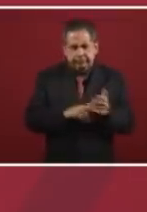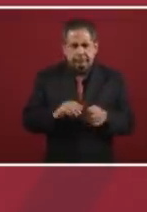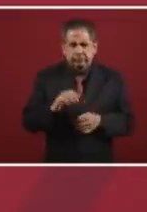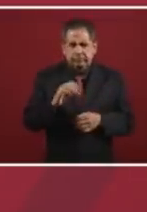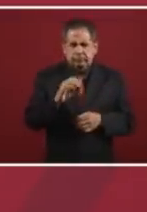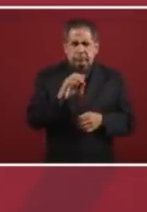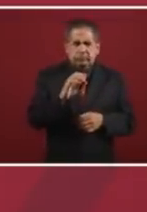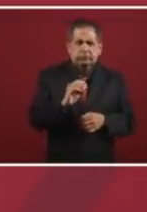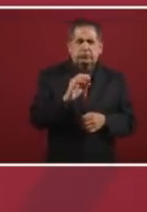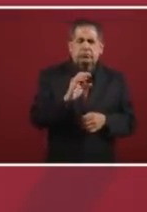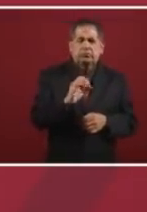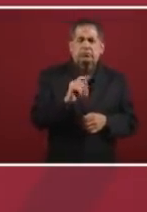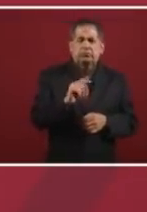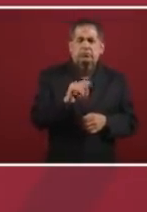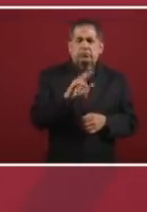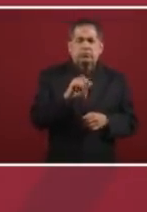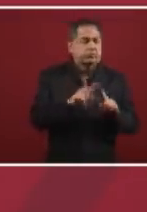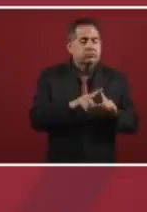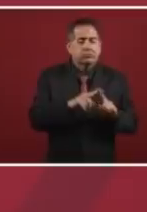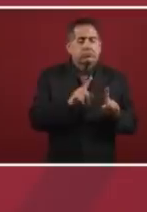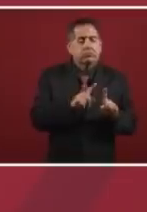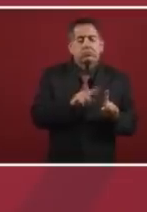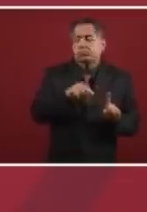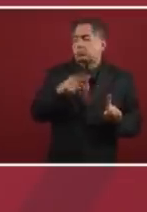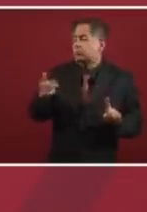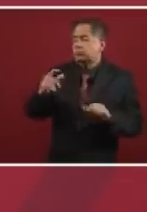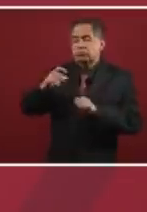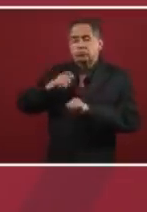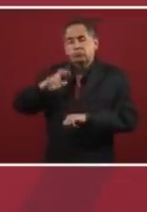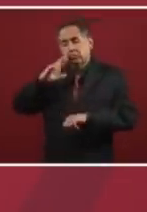oropeza pero el encargado